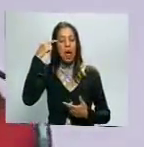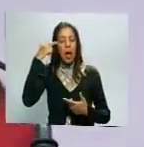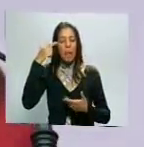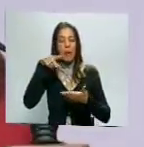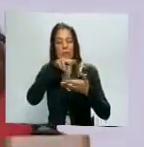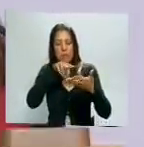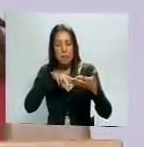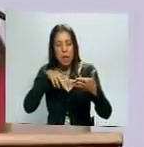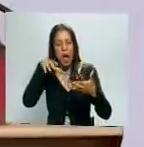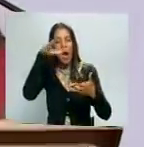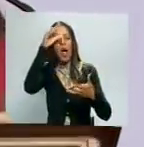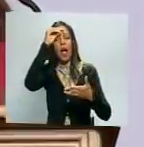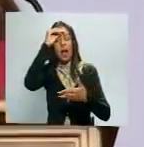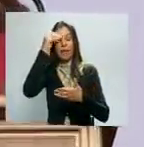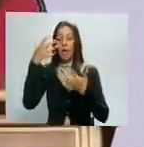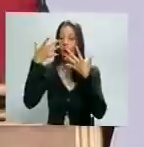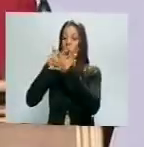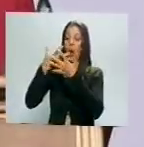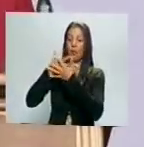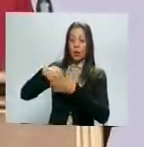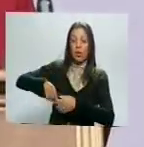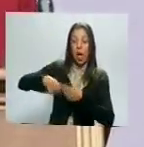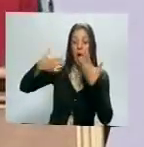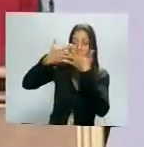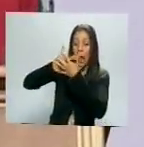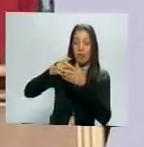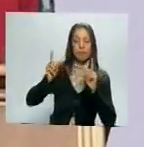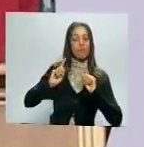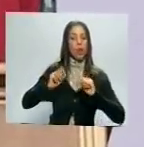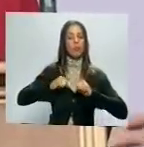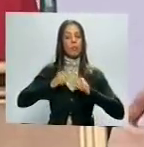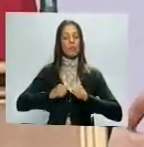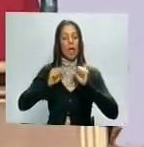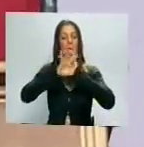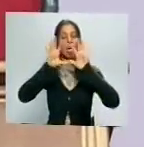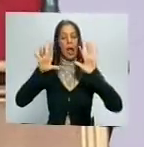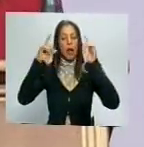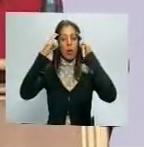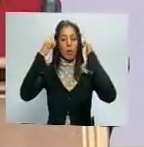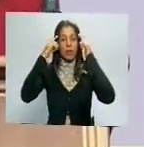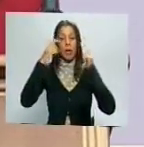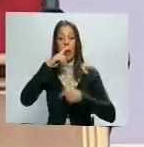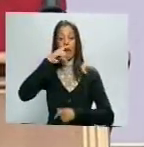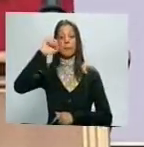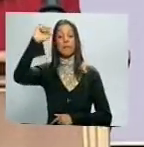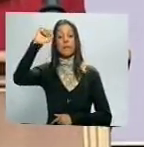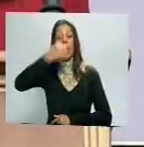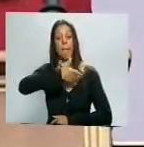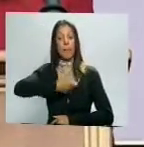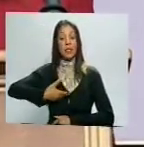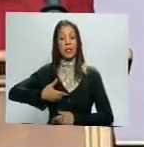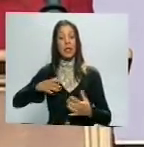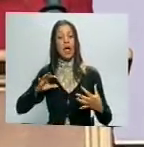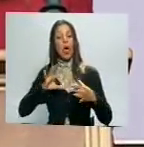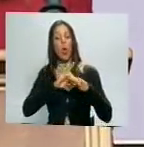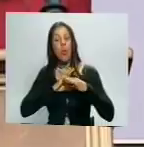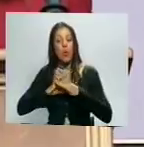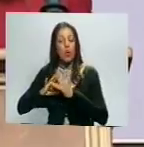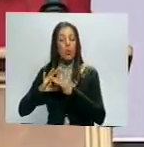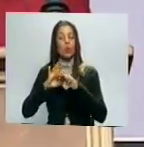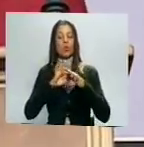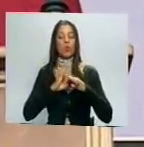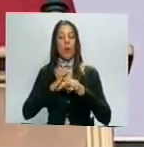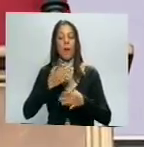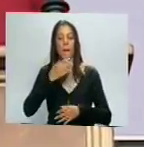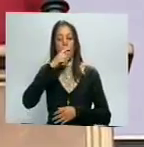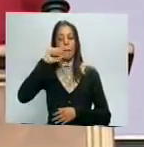que pasa, no se deja manipular. Tiene a su presidente, que es Nicolás Maduro, y que Nicolás